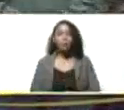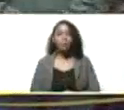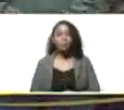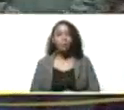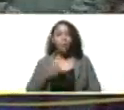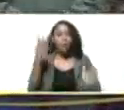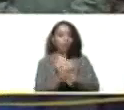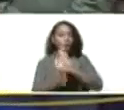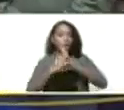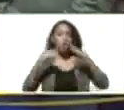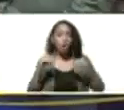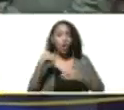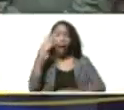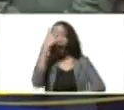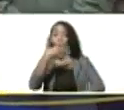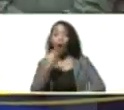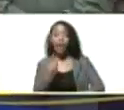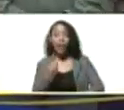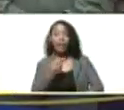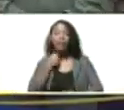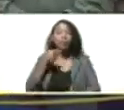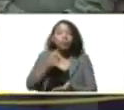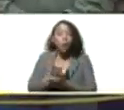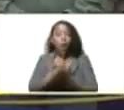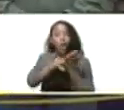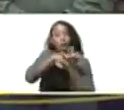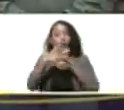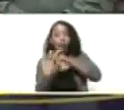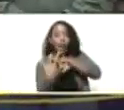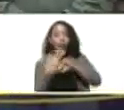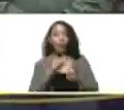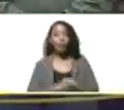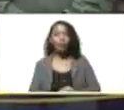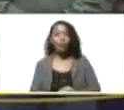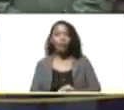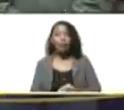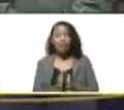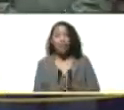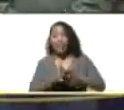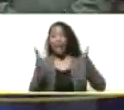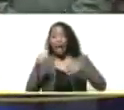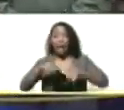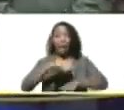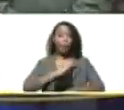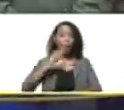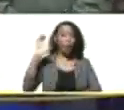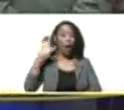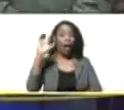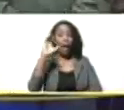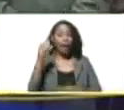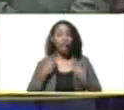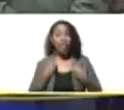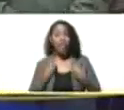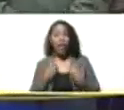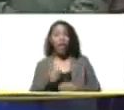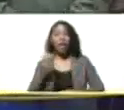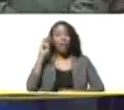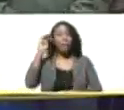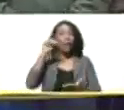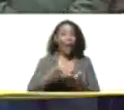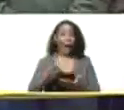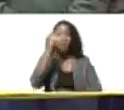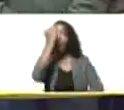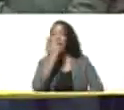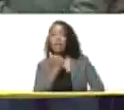sobre todo de jóvenes de los barrios de la Gran Caracas, de Maracay, de